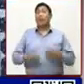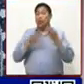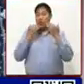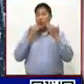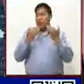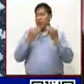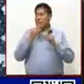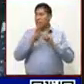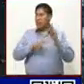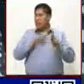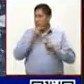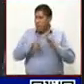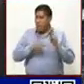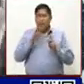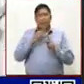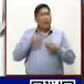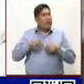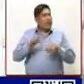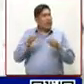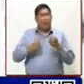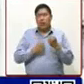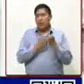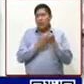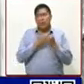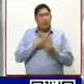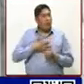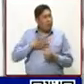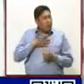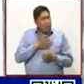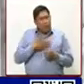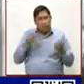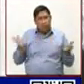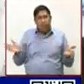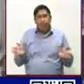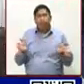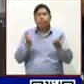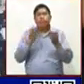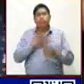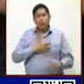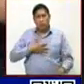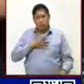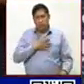Agradecer a la población y seguir aportando, por favor.